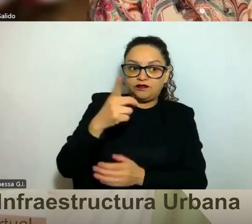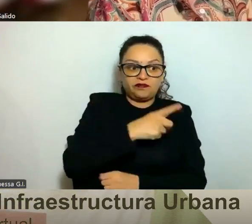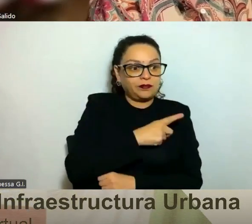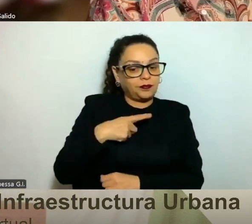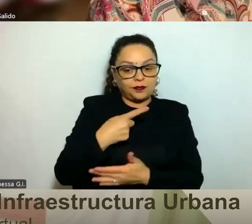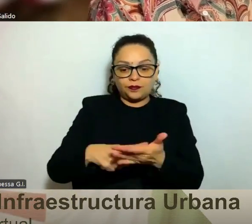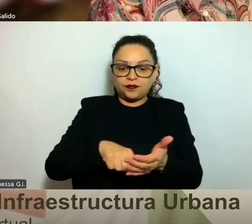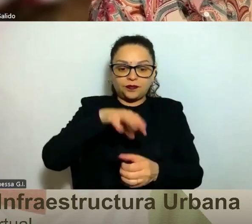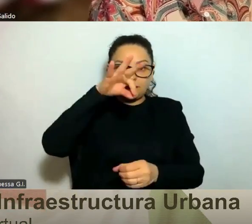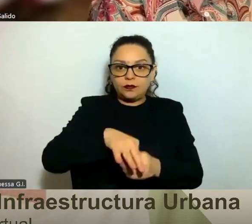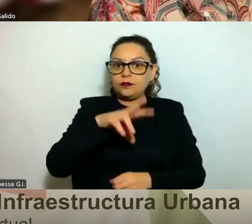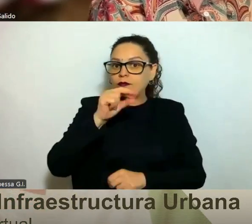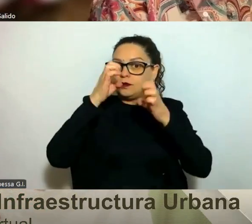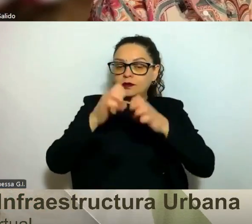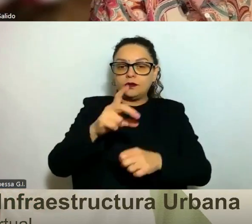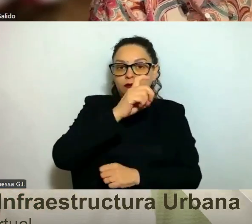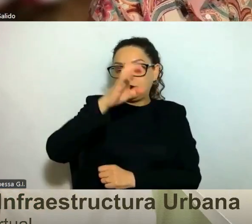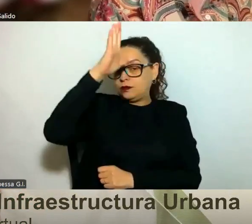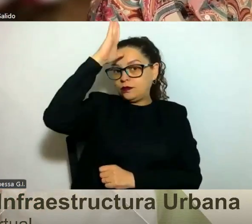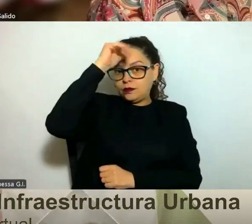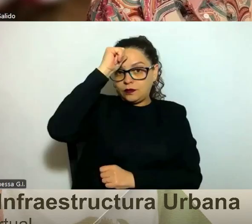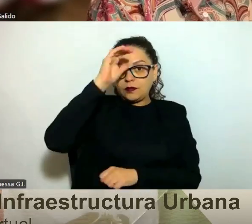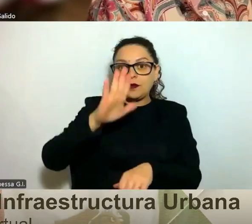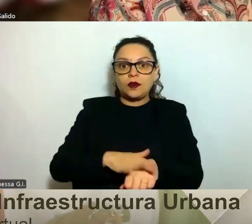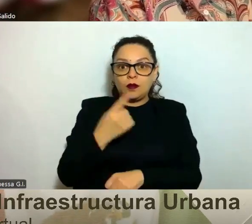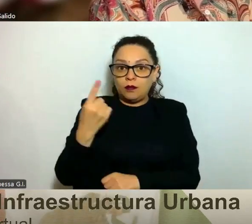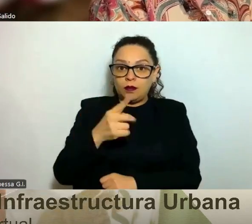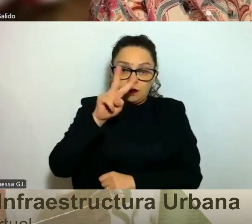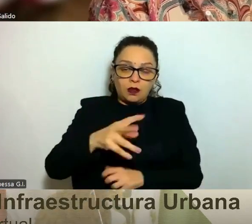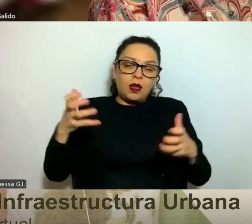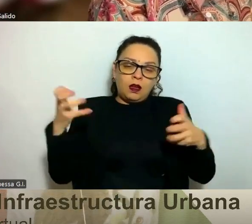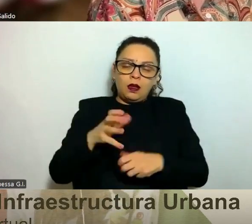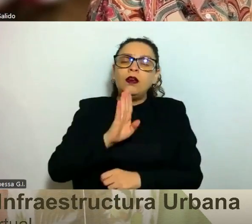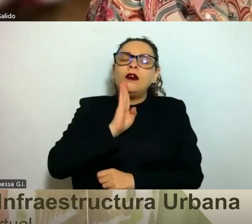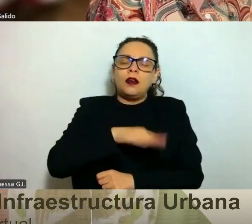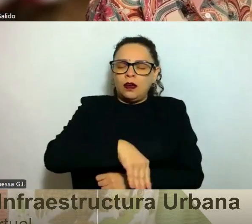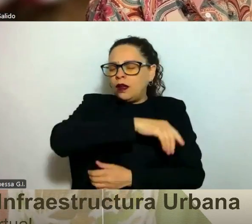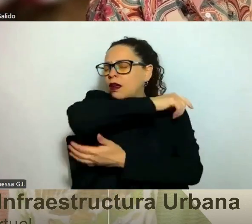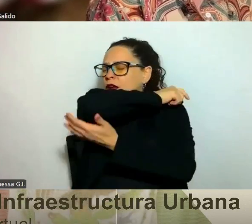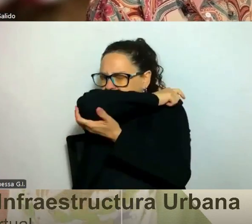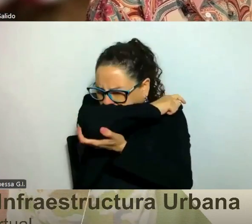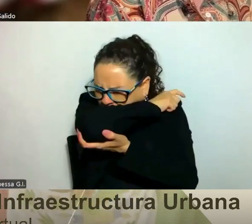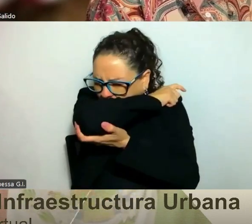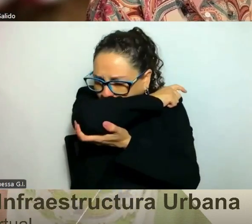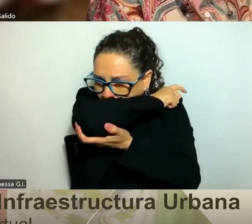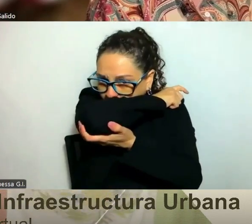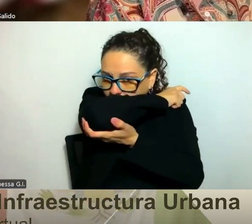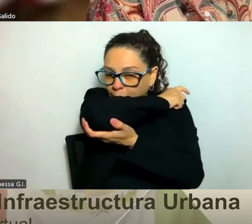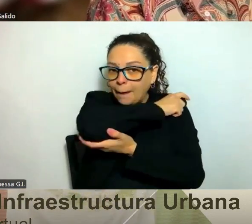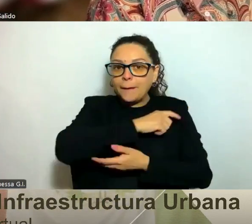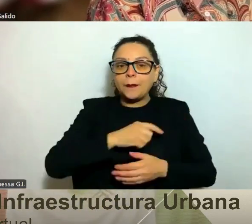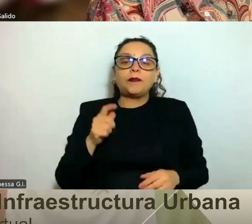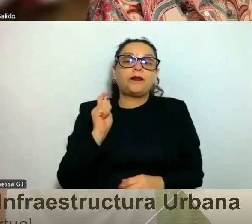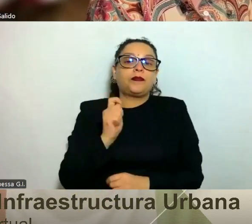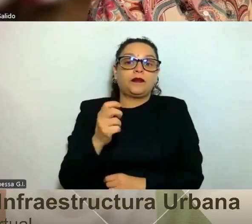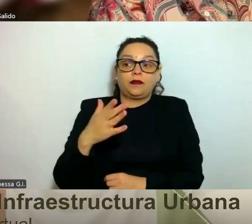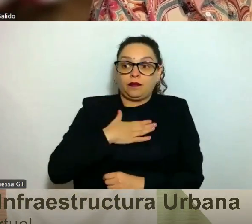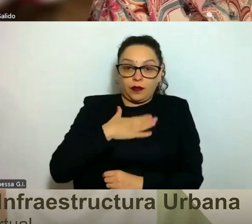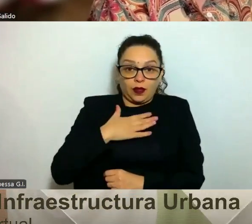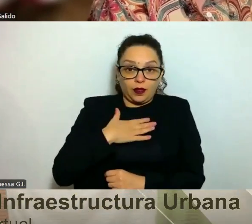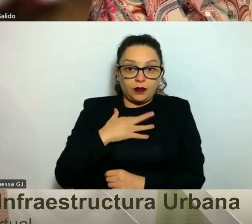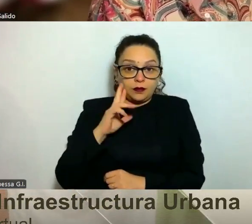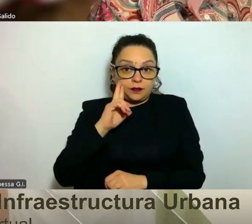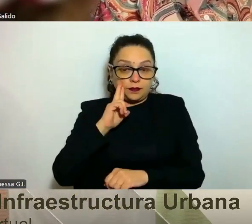Porque lo estamos haciendo mal, estamos haciendo uso de una facultad para un